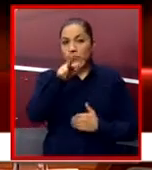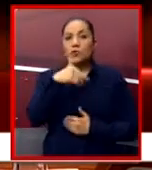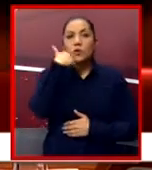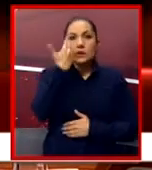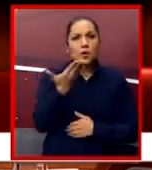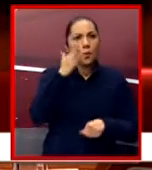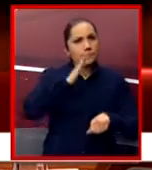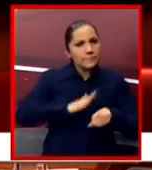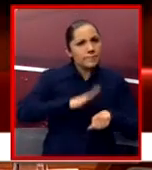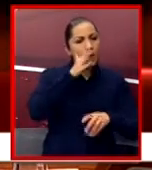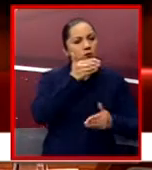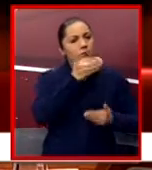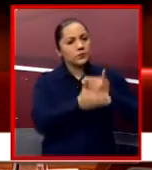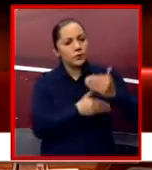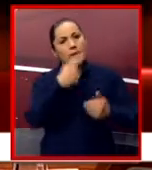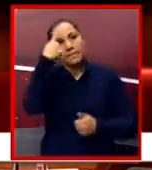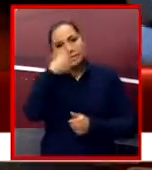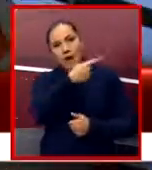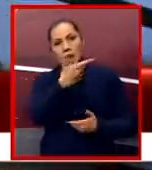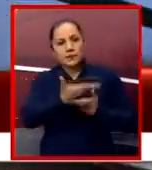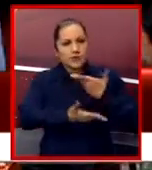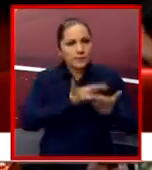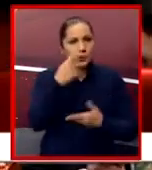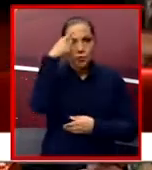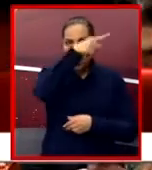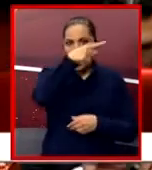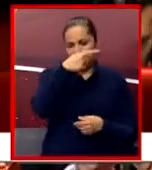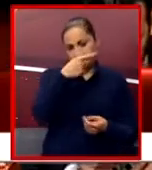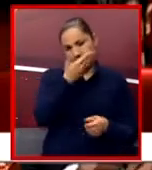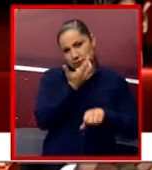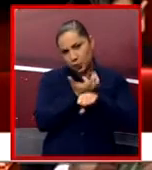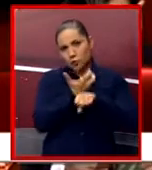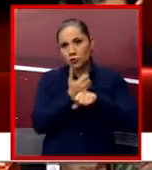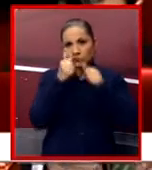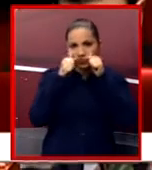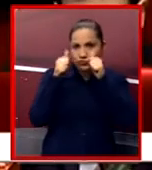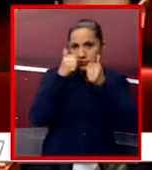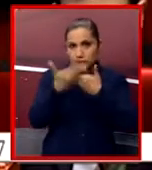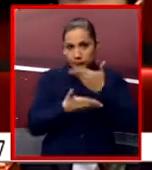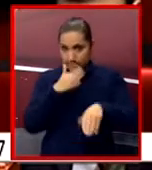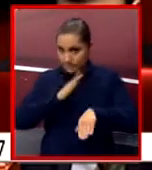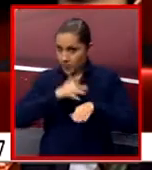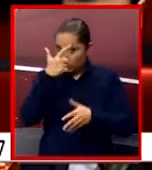de programas y servicios en la Unión Americana? Los recursos que se